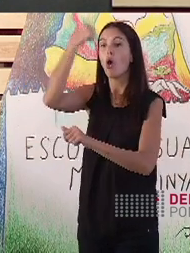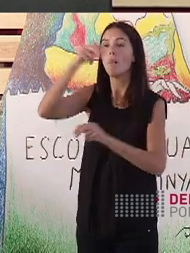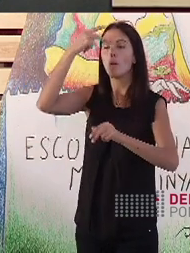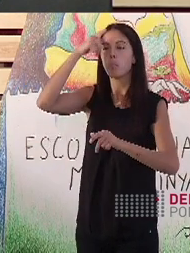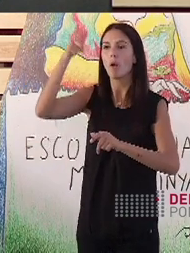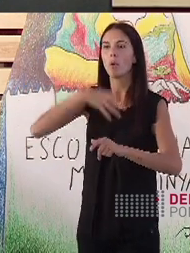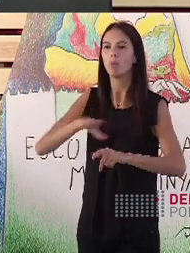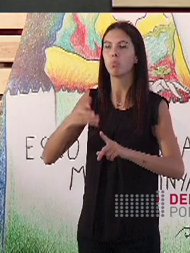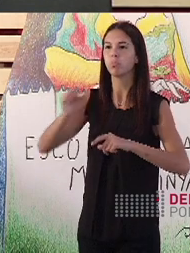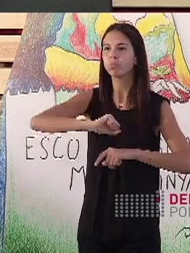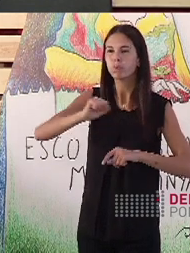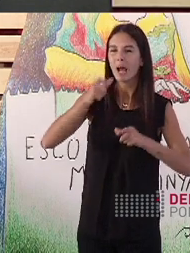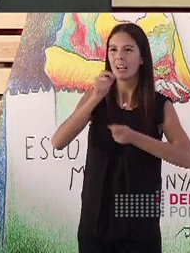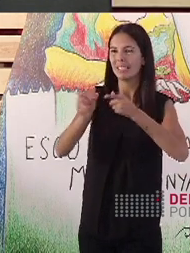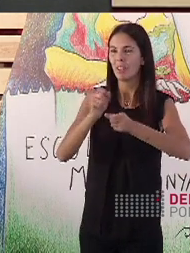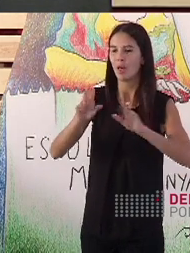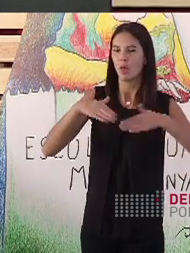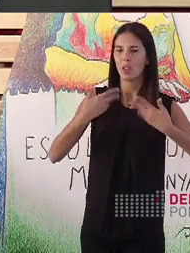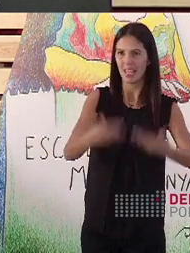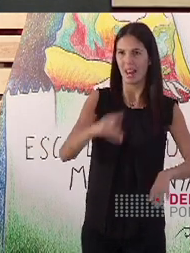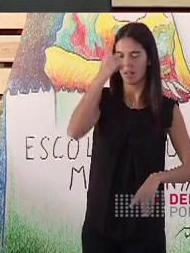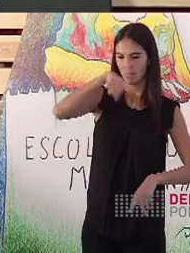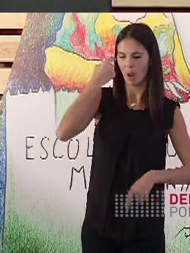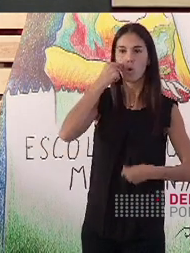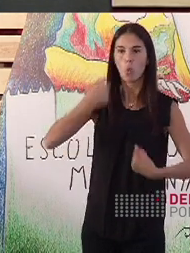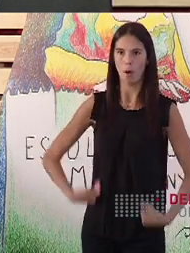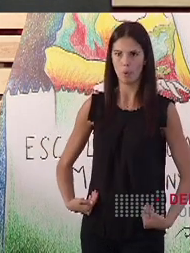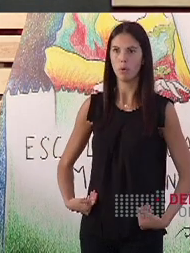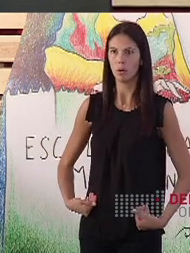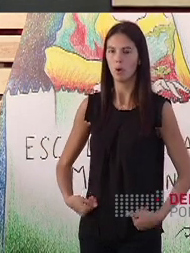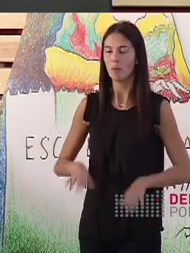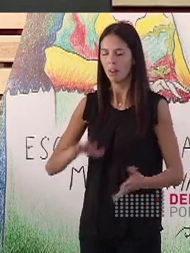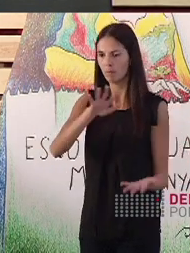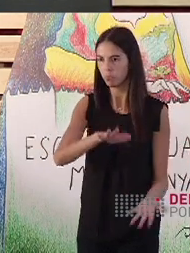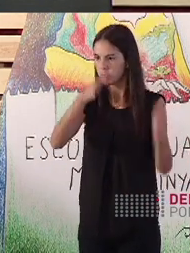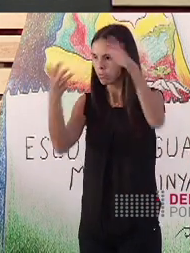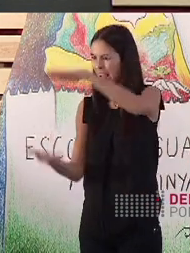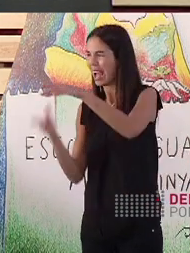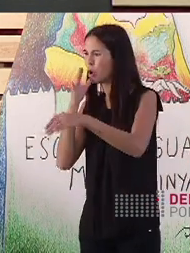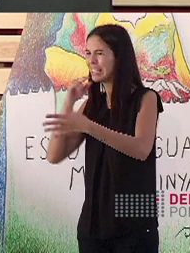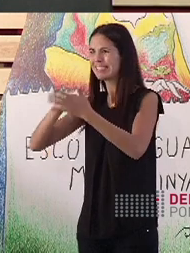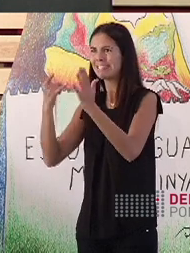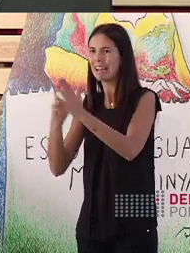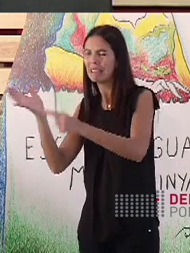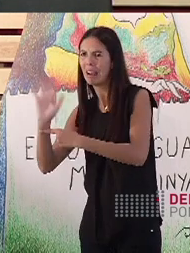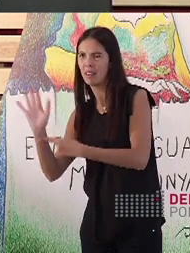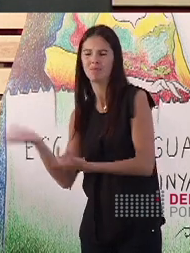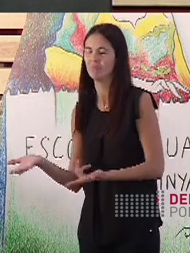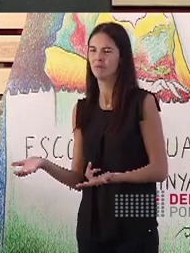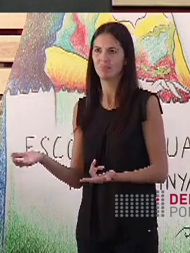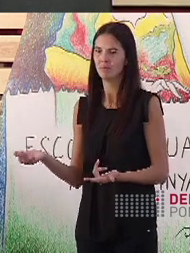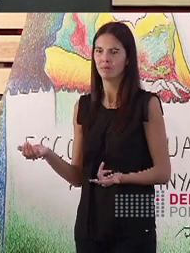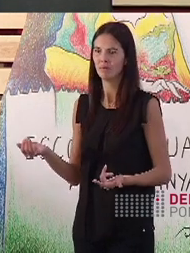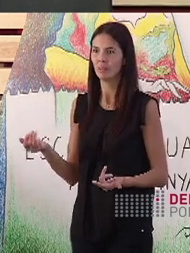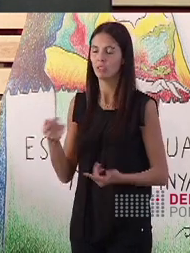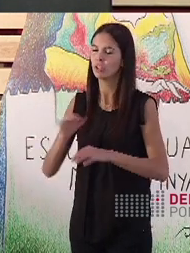era una tortura se ha convertido en una peli pornográfica porque hay un discurso y hay una ideología detrás de todo esto. Y esto creo que es importante